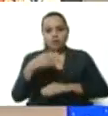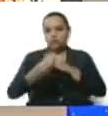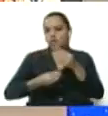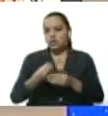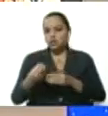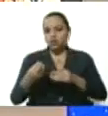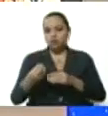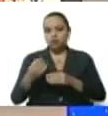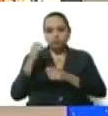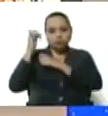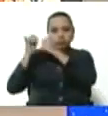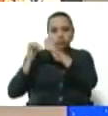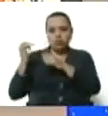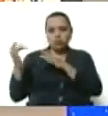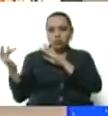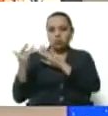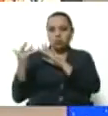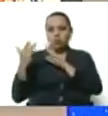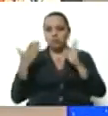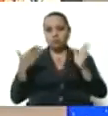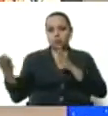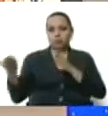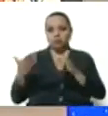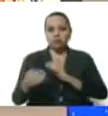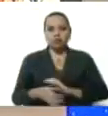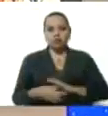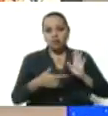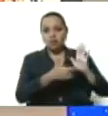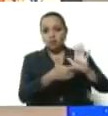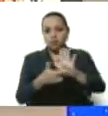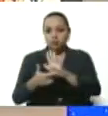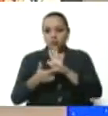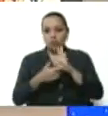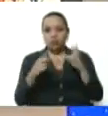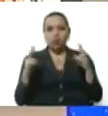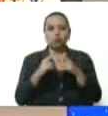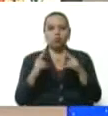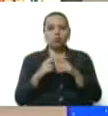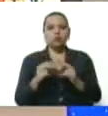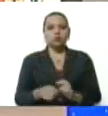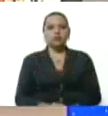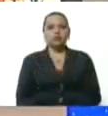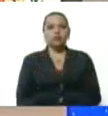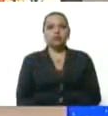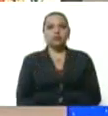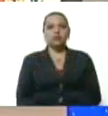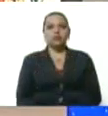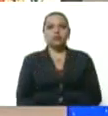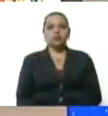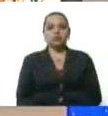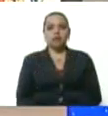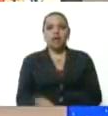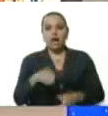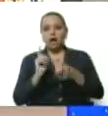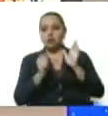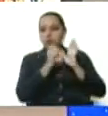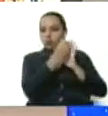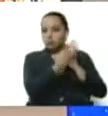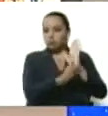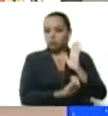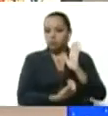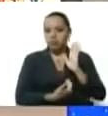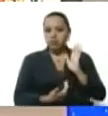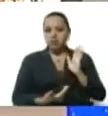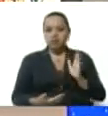audiencia telemática. Bueno, allí se dieron a conocer y dados que se dieron a conocer elementos de este memorando, nos ha instruido